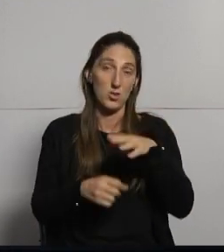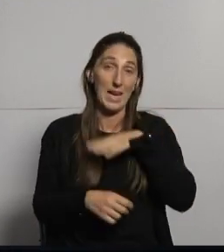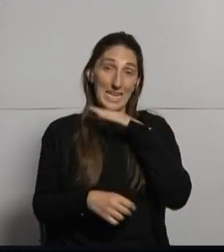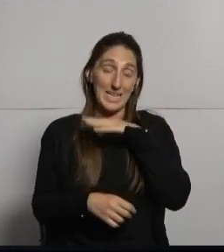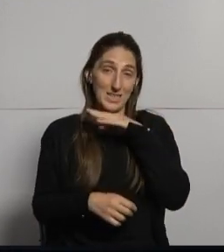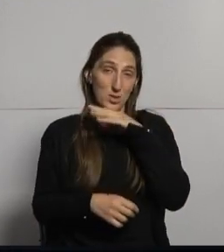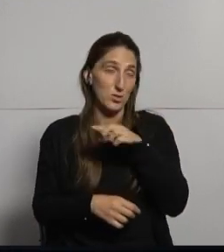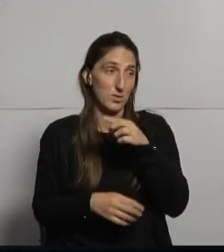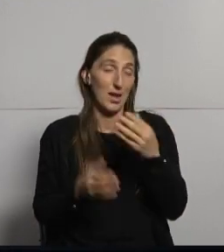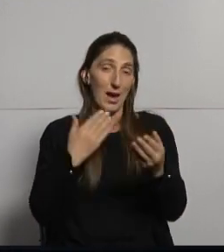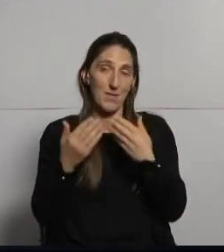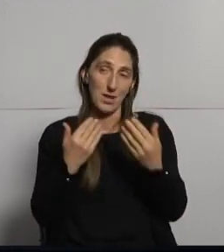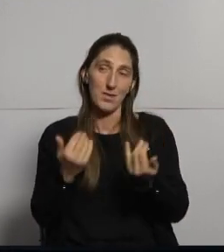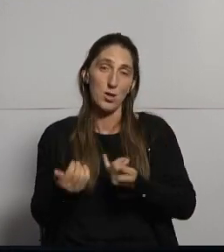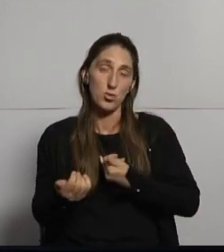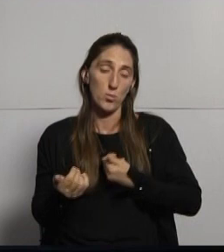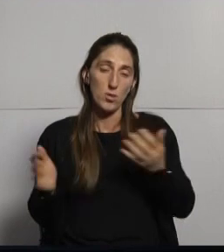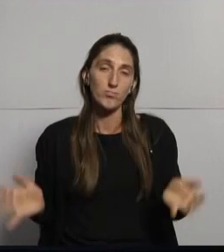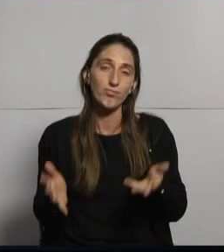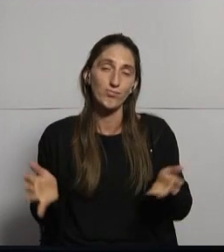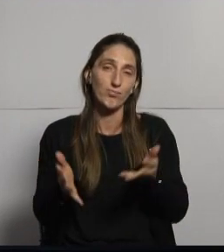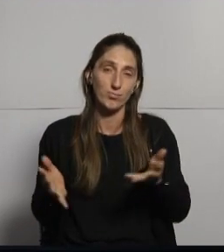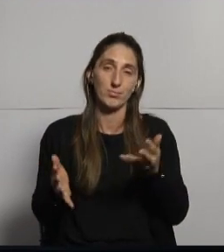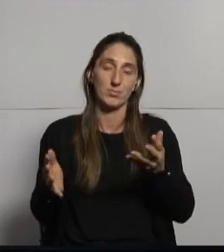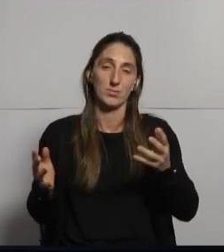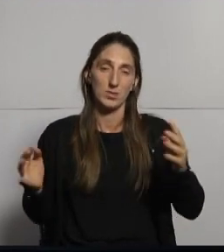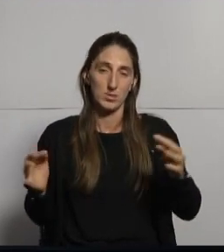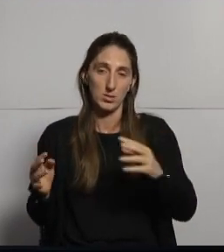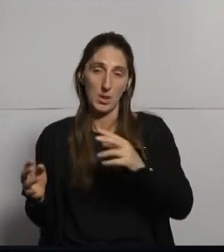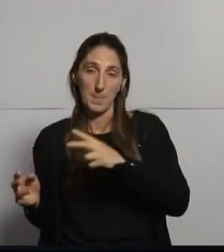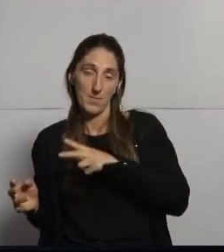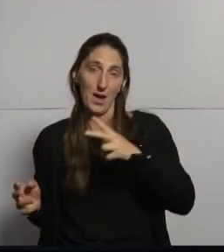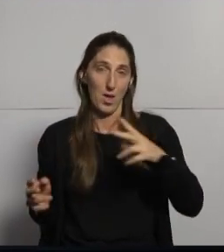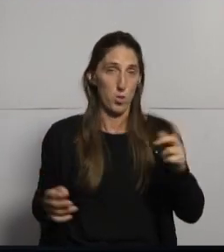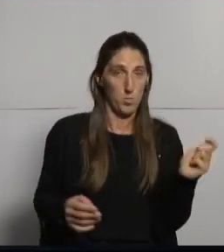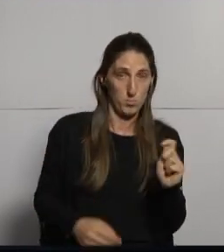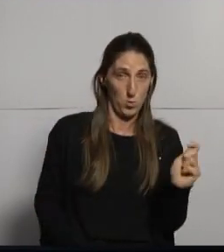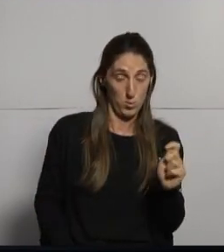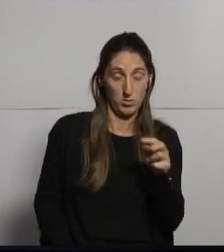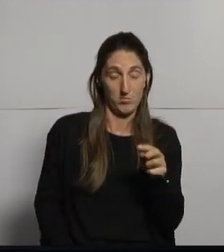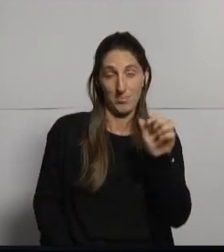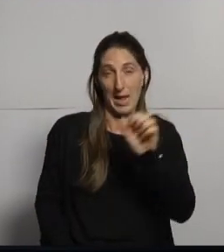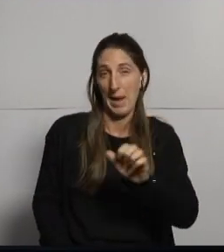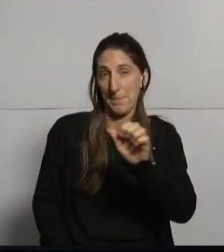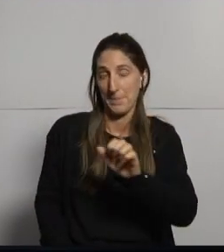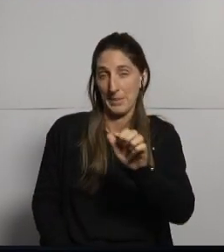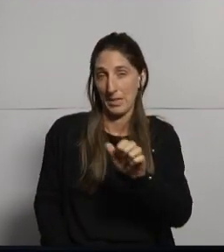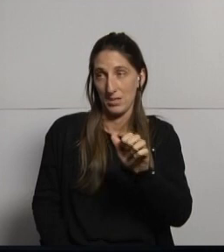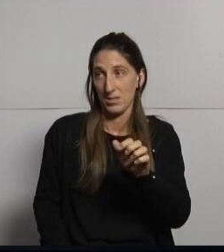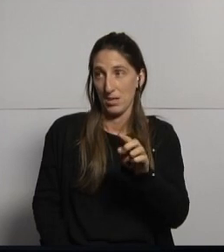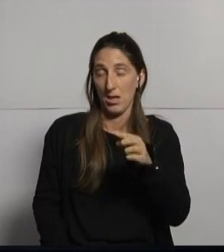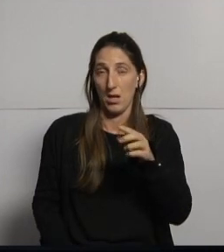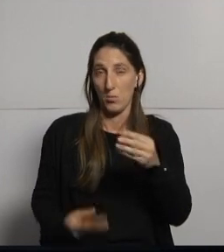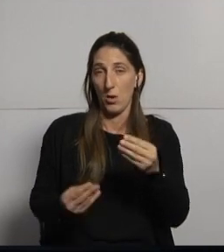Canelones, bueno, que hablaban de cómo fomentar la interacción entre el privado y el público. Bueno, creo que las empresas estamos